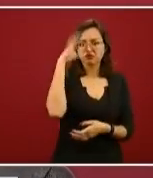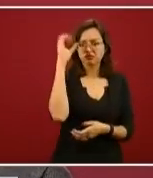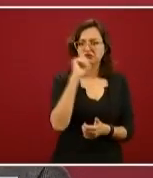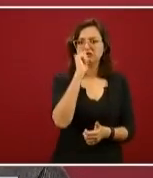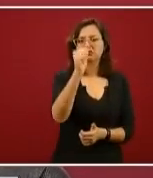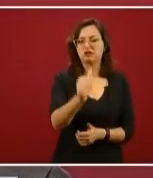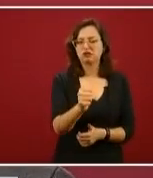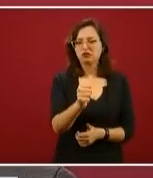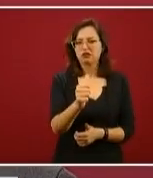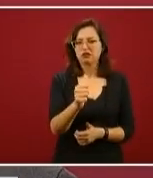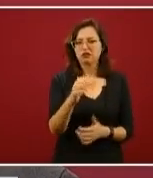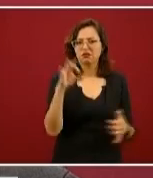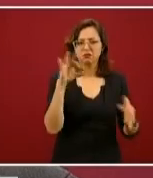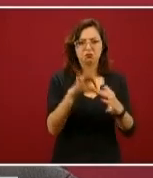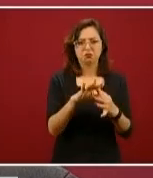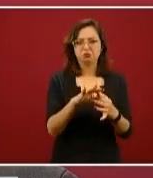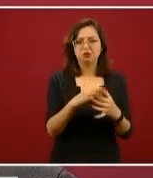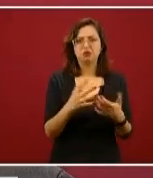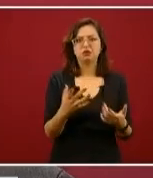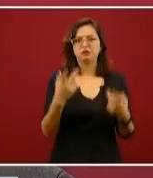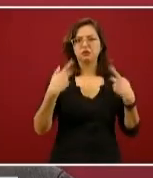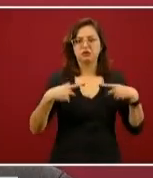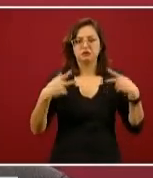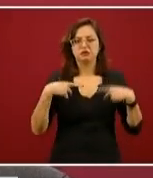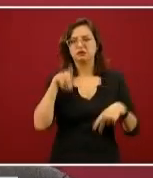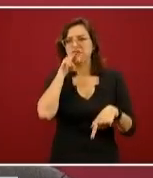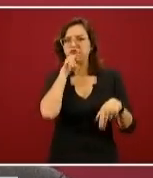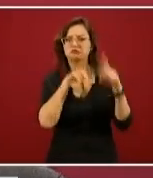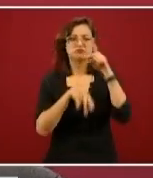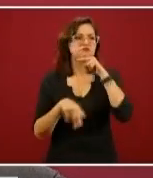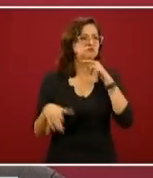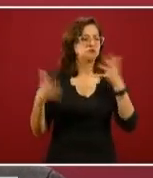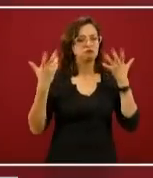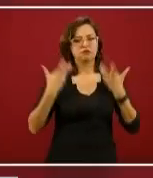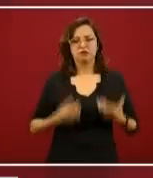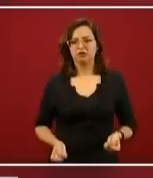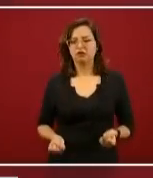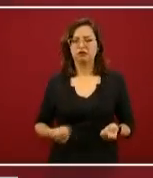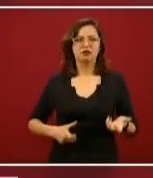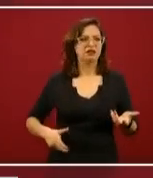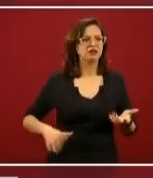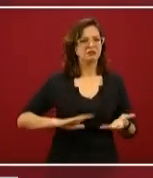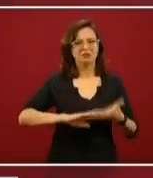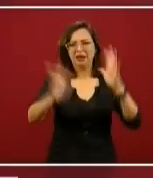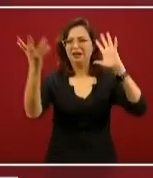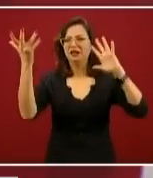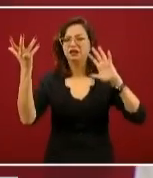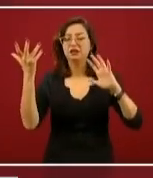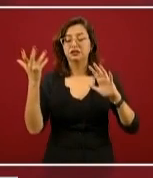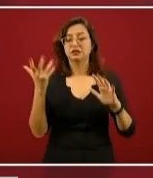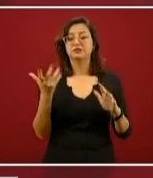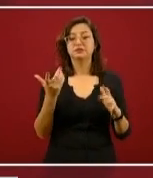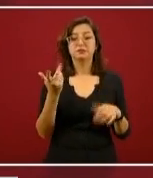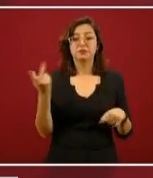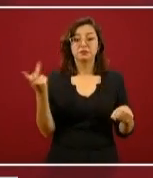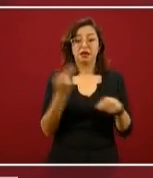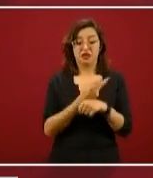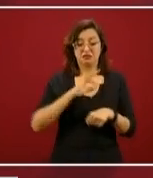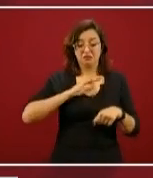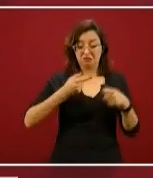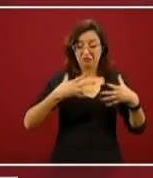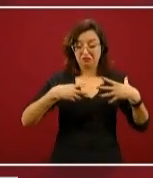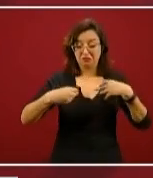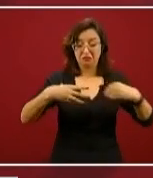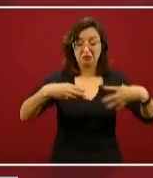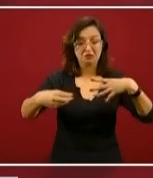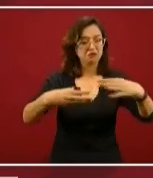generar preocupación, caos y corren el riesgo de afectar no solamente la posibilidad de controlar efectivamente